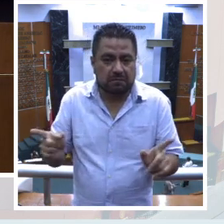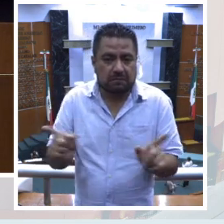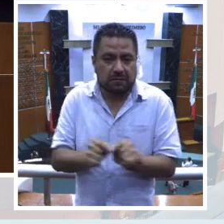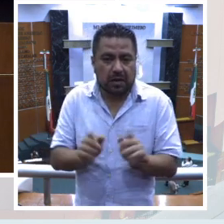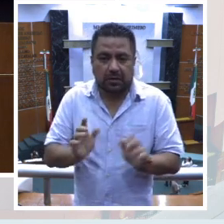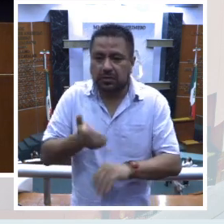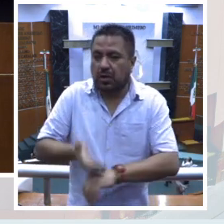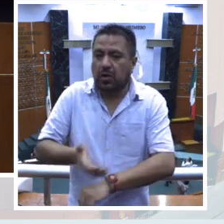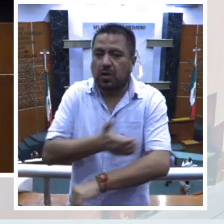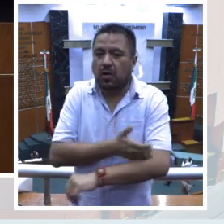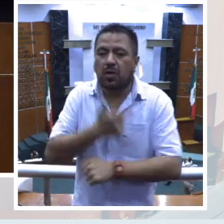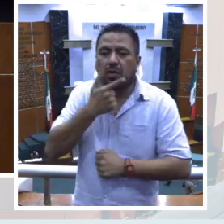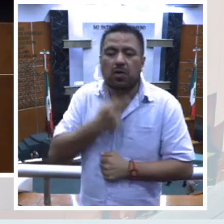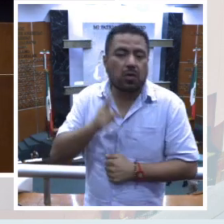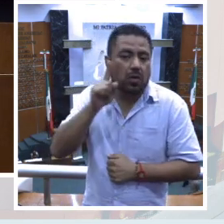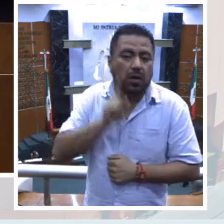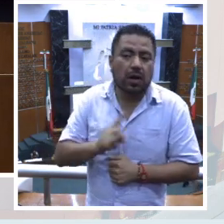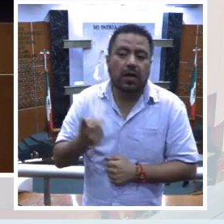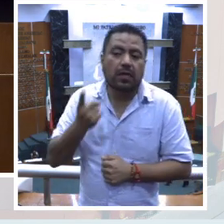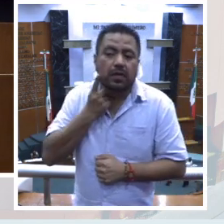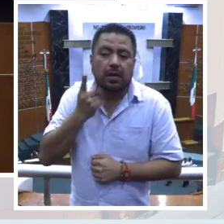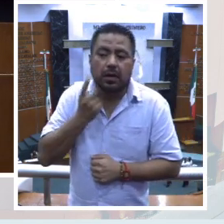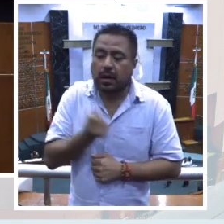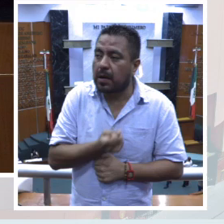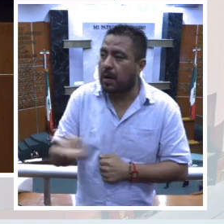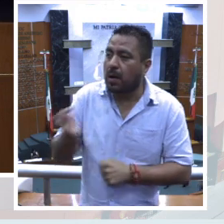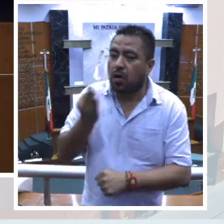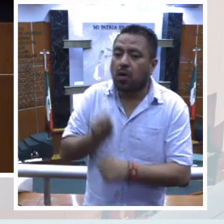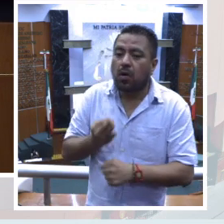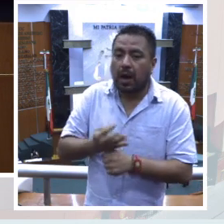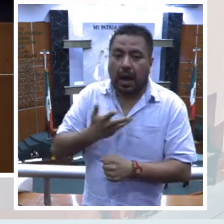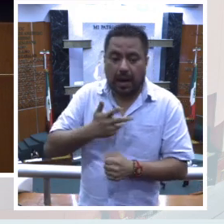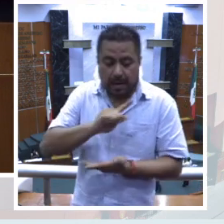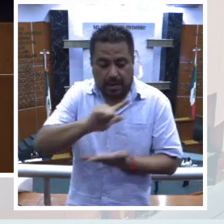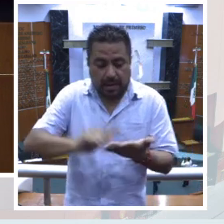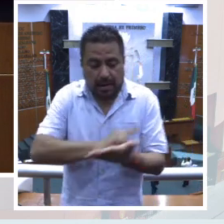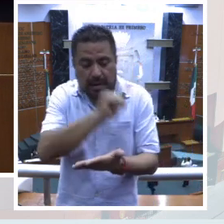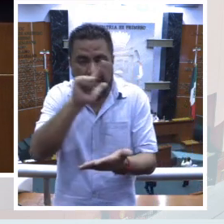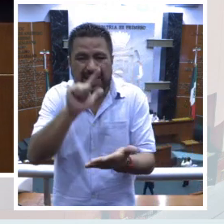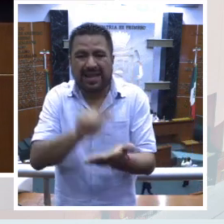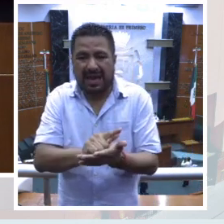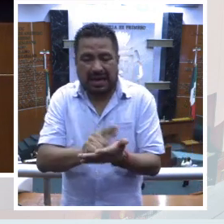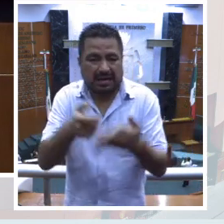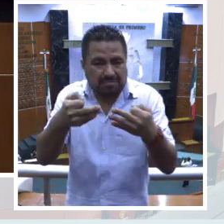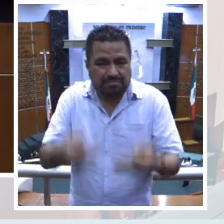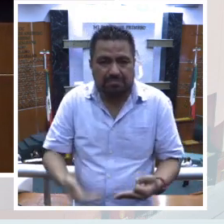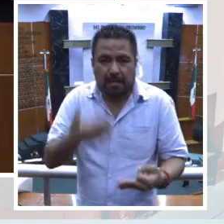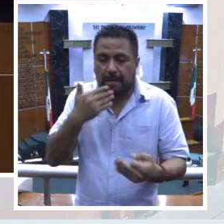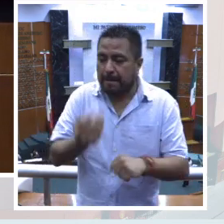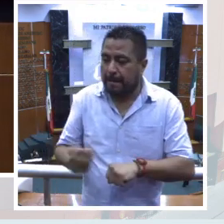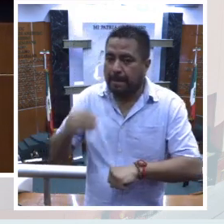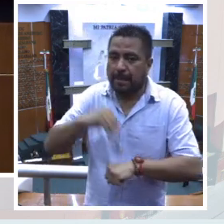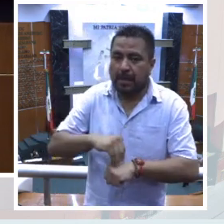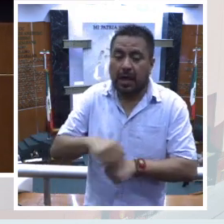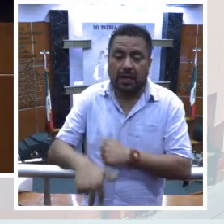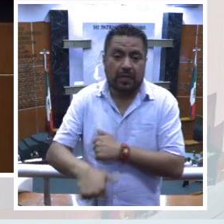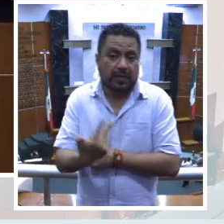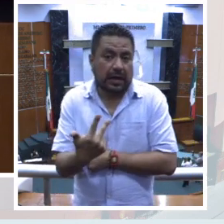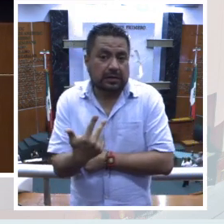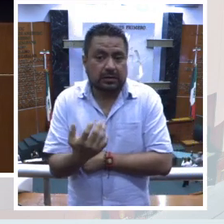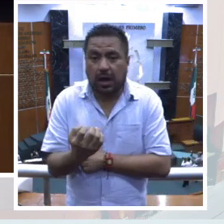compañeras y compañeros diputados existe nuestra Ley Orgánica la disposición de que el día 13 de